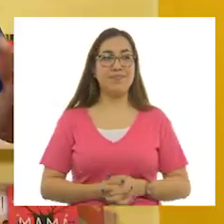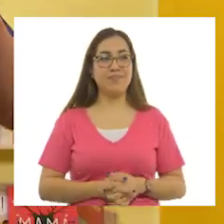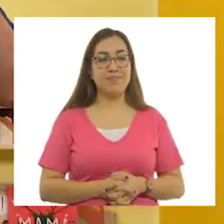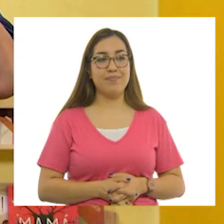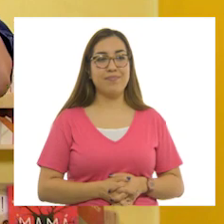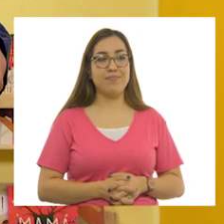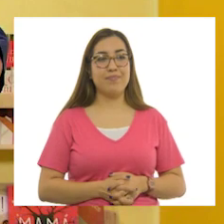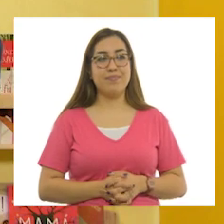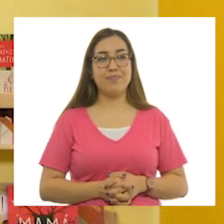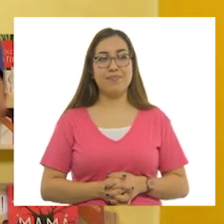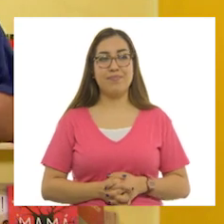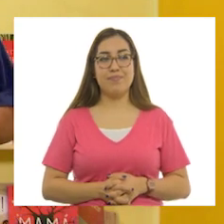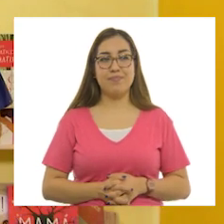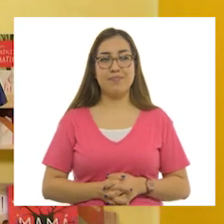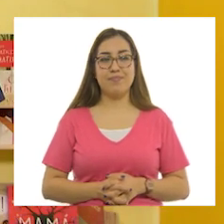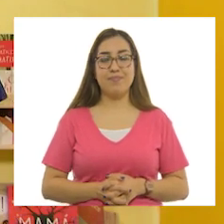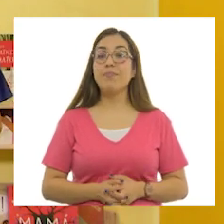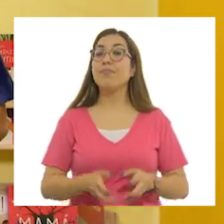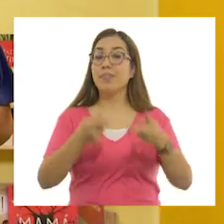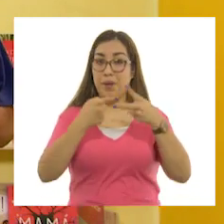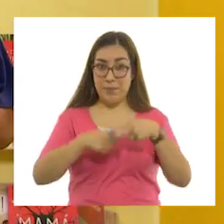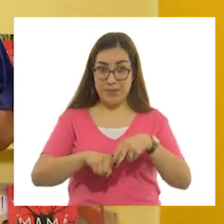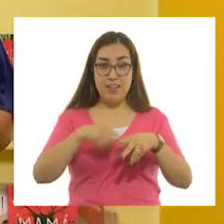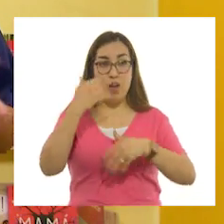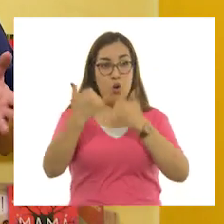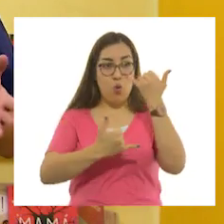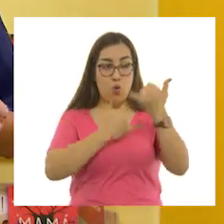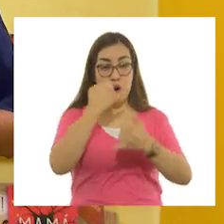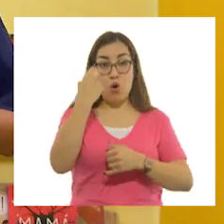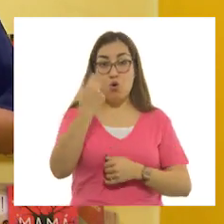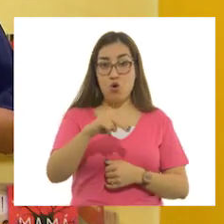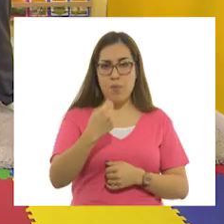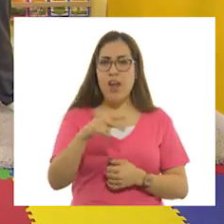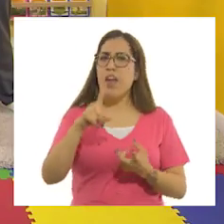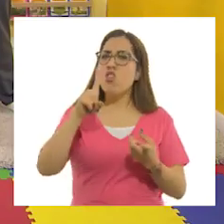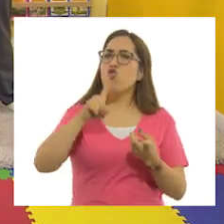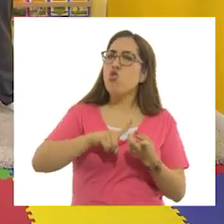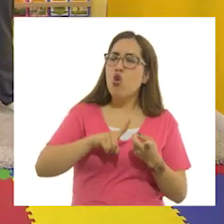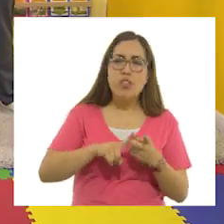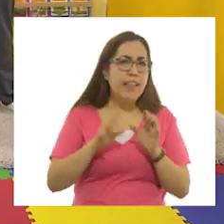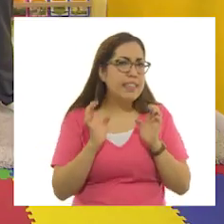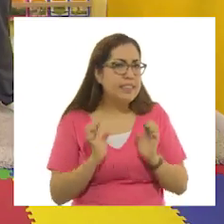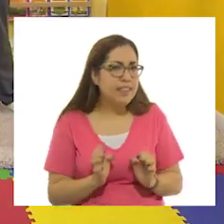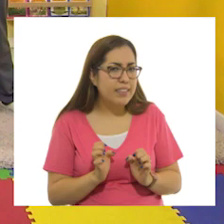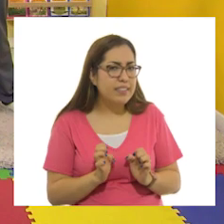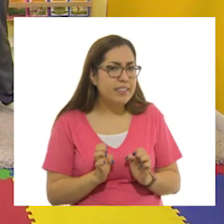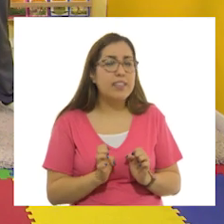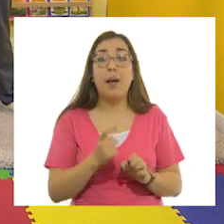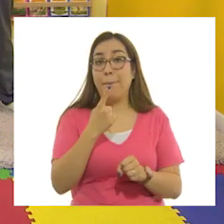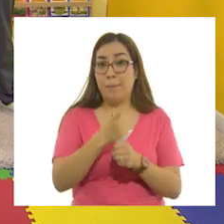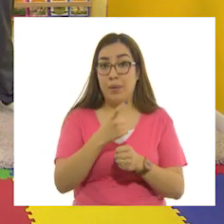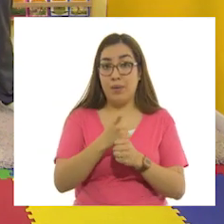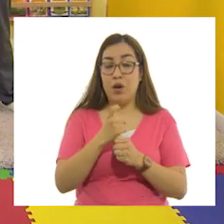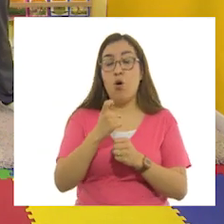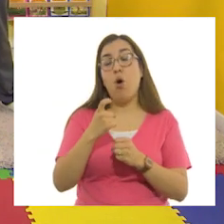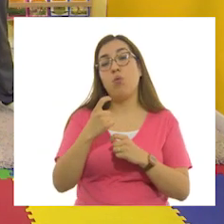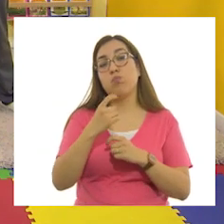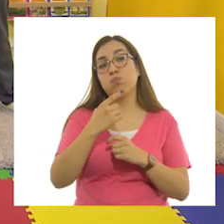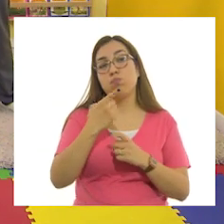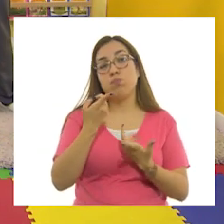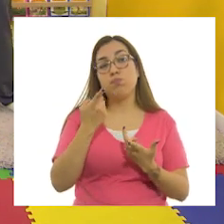vamos a empezar con un juego llamado donde estas primero vamos a cubrirnos nuestra cara con una máscara